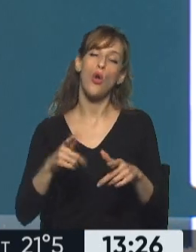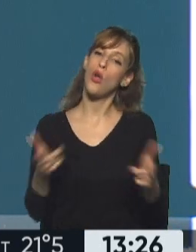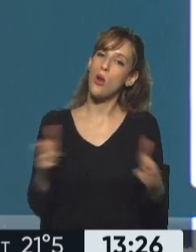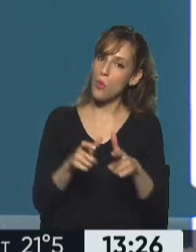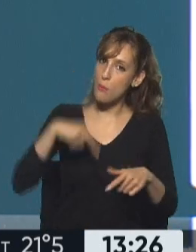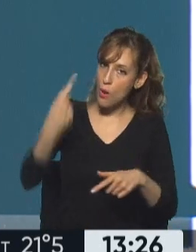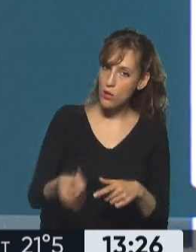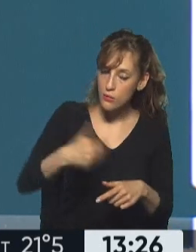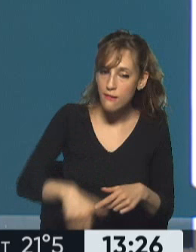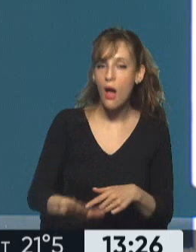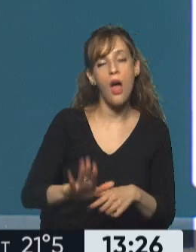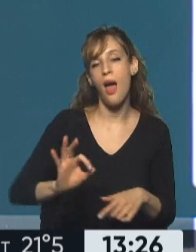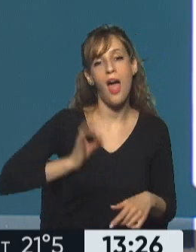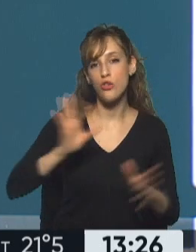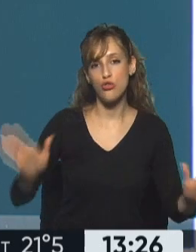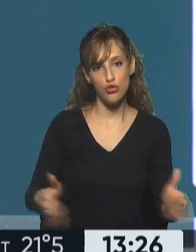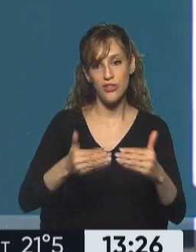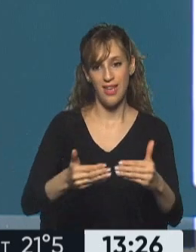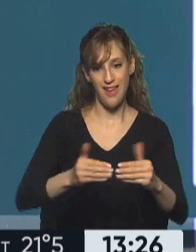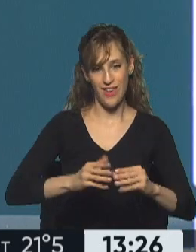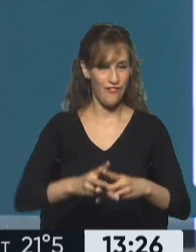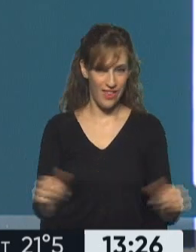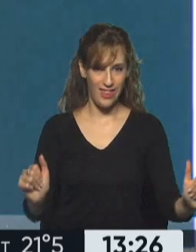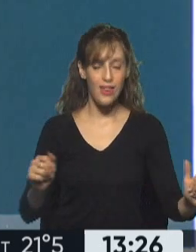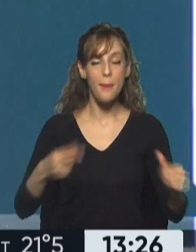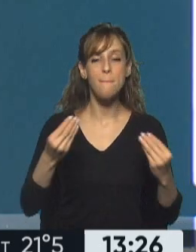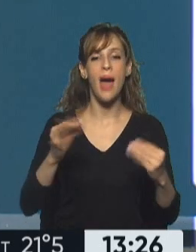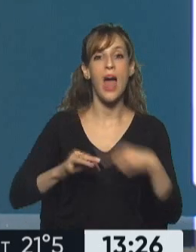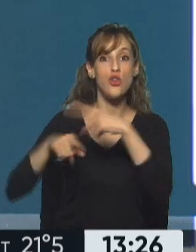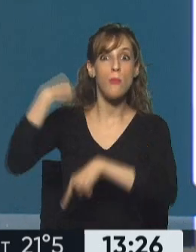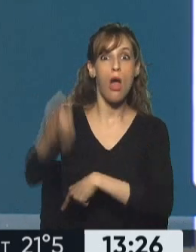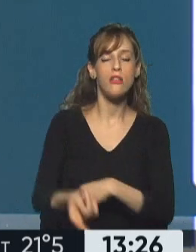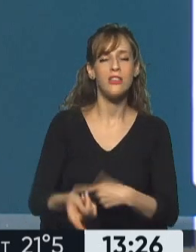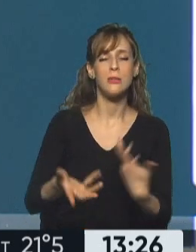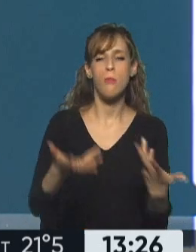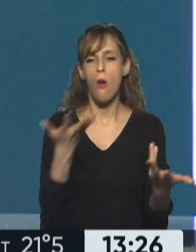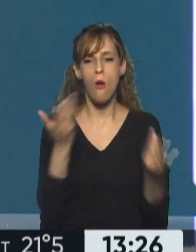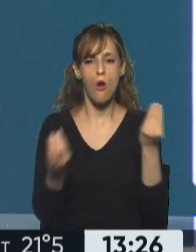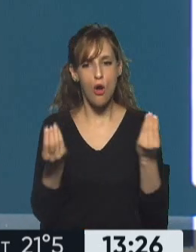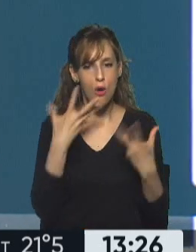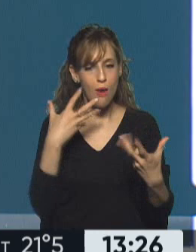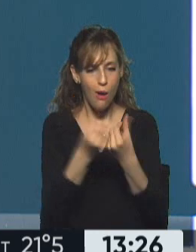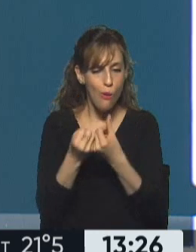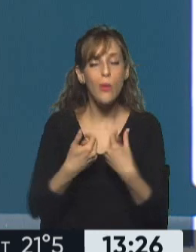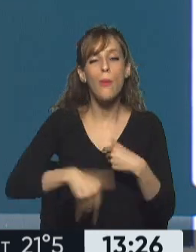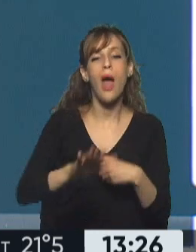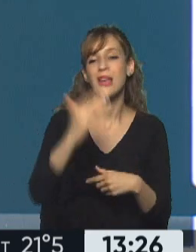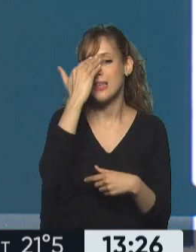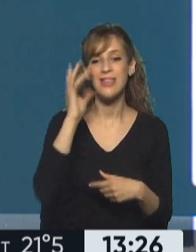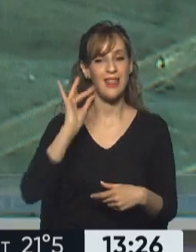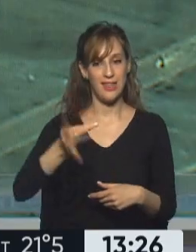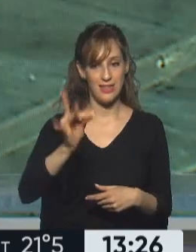de cierre del año y ya de formar agenda para el año que viene en mediados de diciembre, el 15 de diciembre.